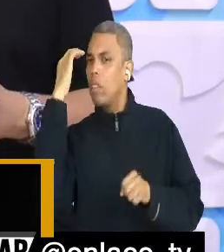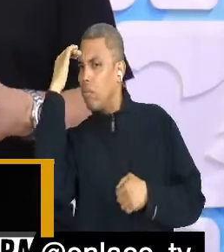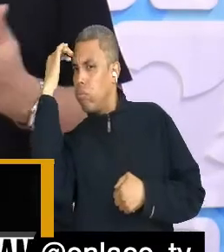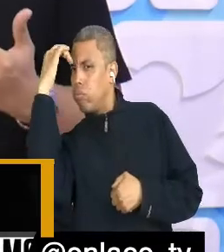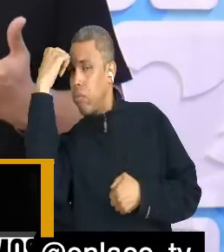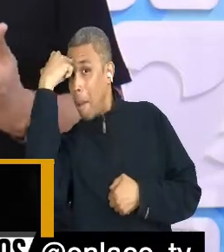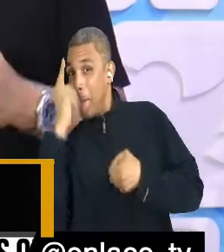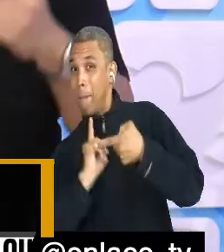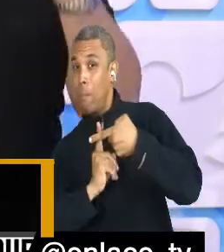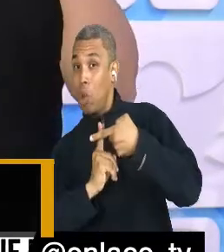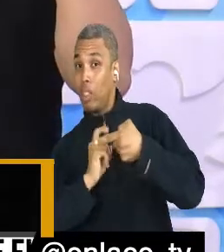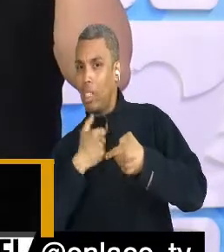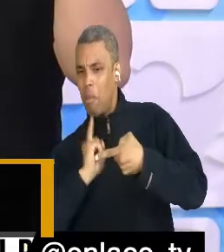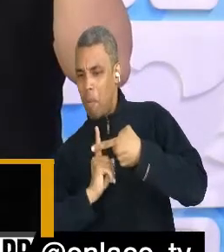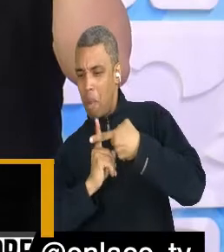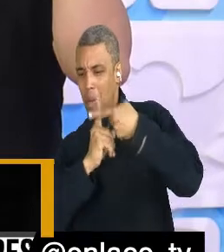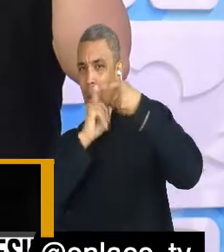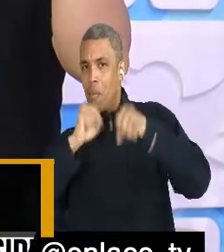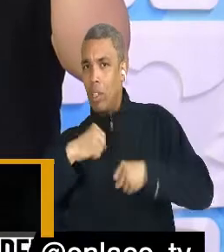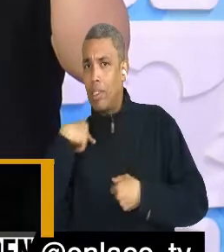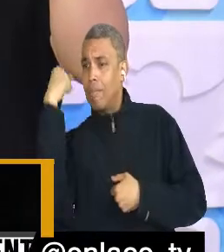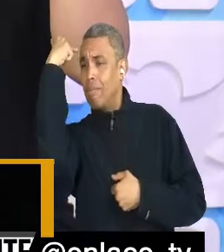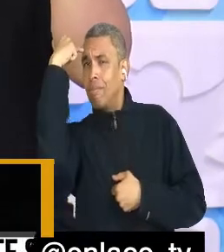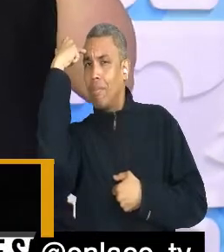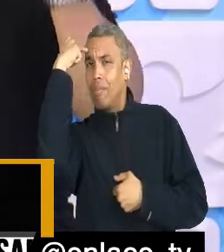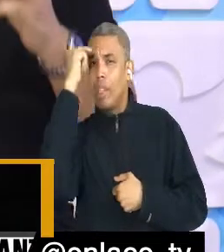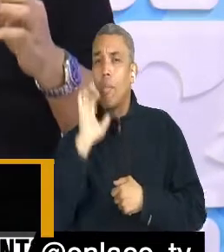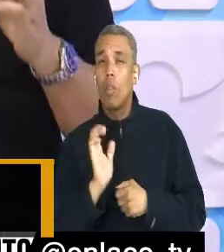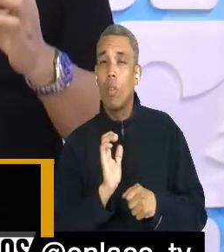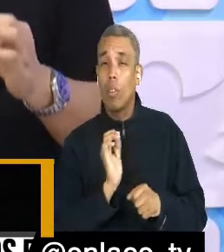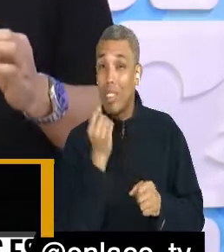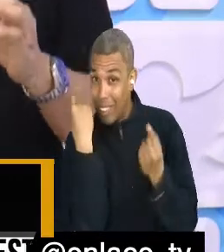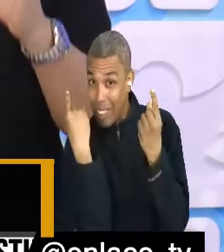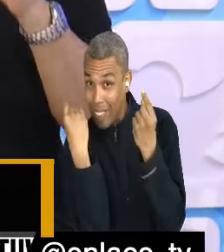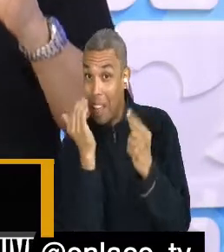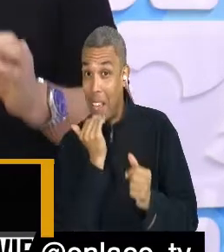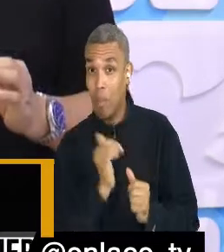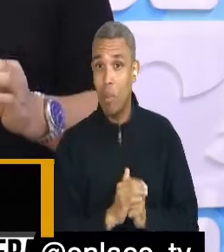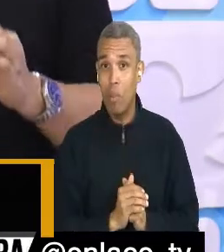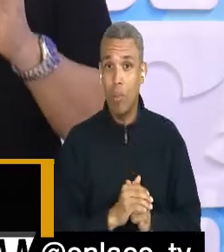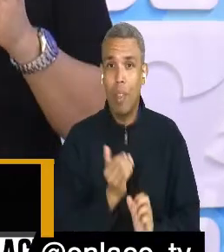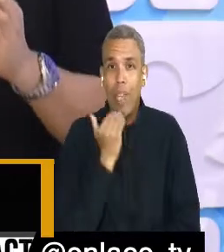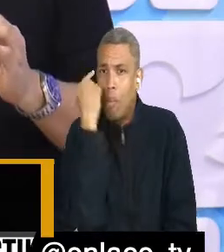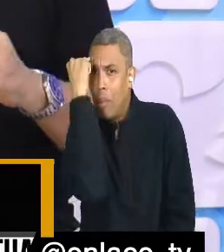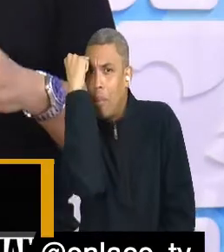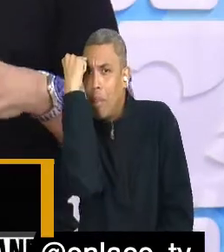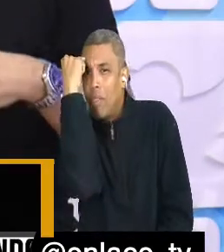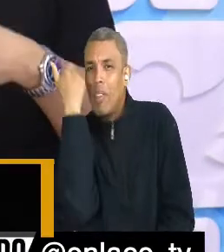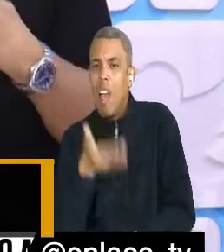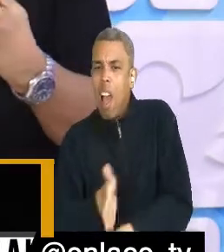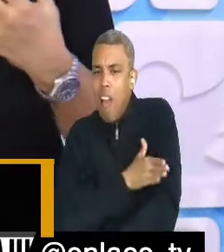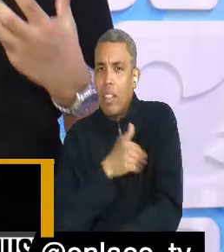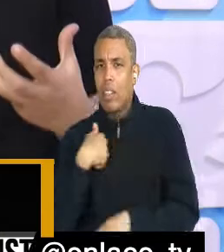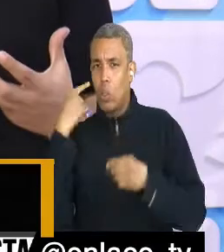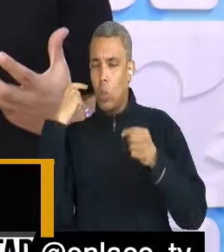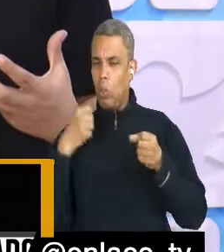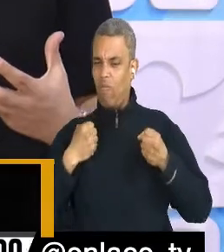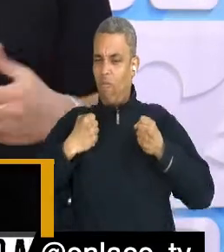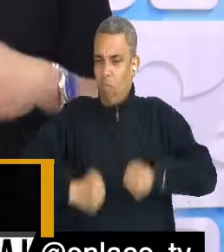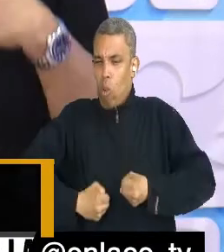aplicar, porque definitivamente todo está acá, en la mente. Si tenemos una mente preparada, organizada y con una